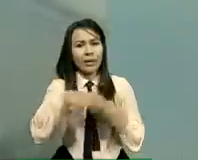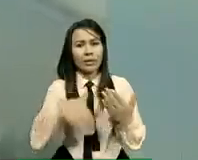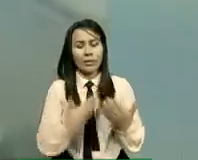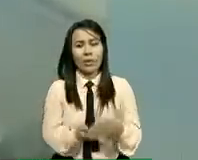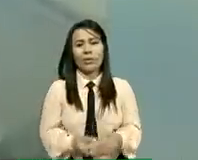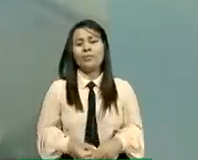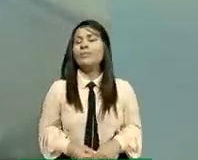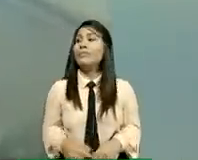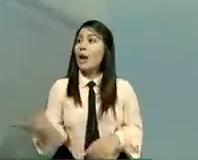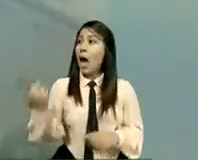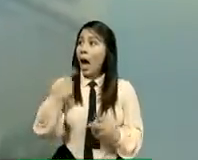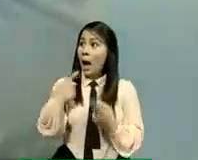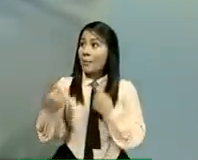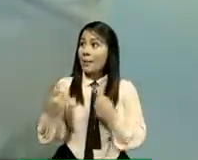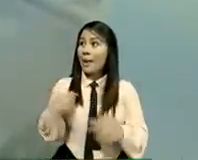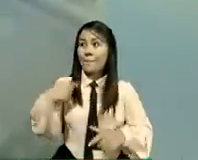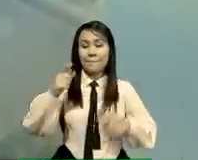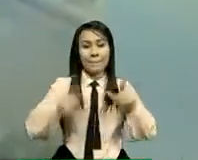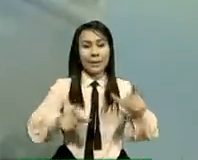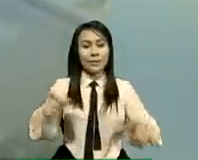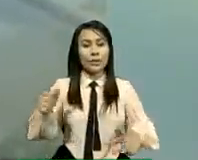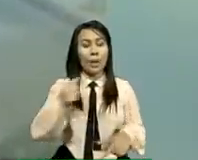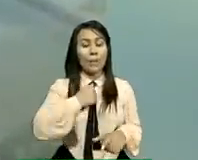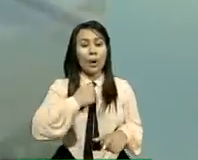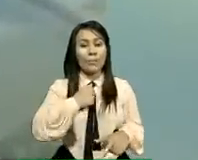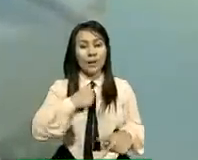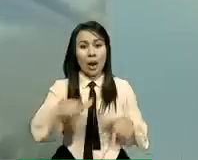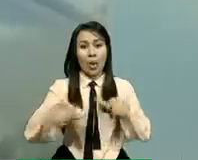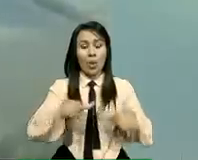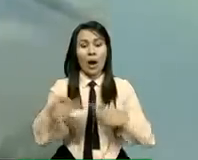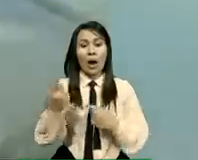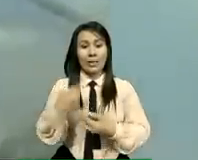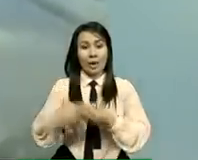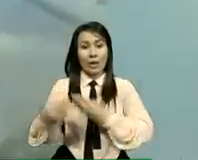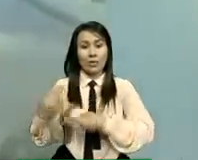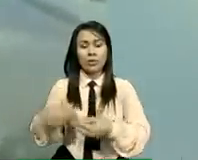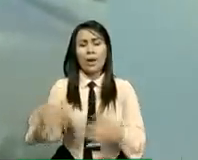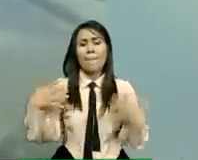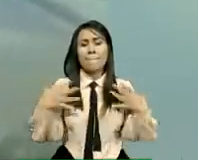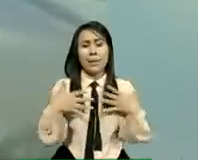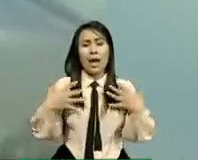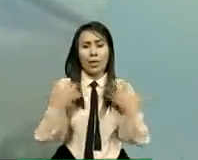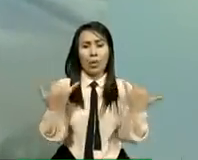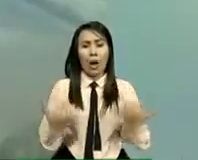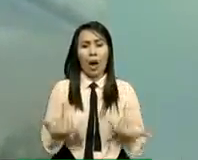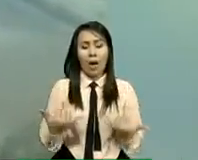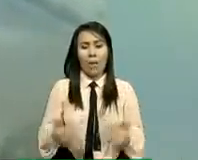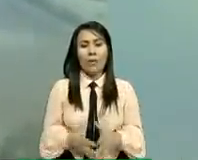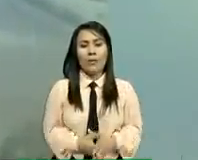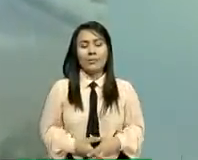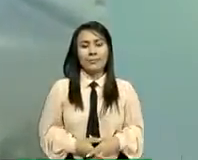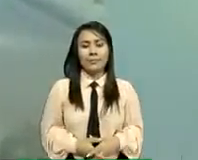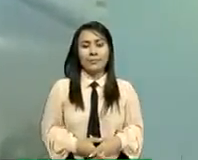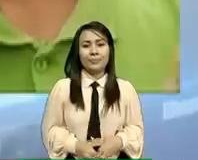según denuncian moradores, hasta propietarios de locales se encuentran atemorizados.